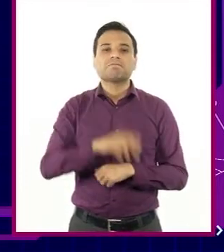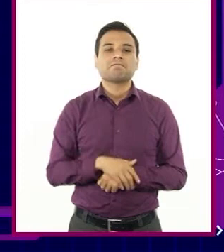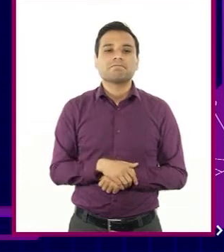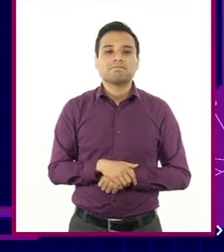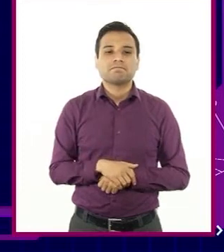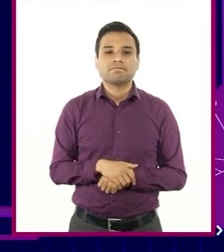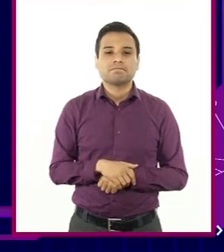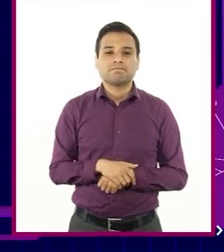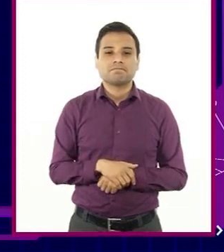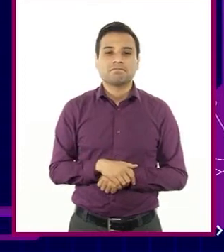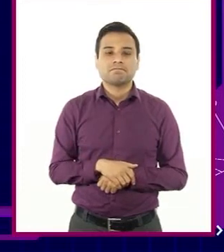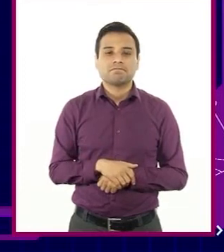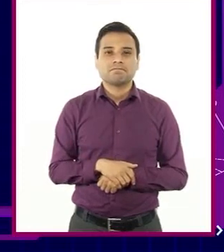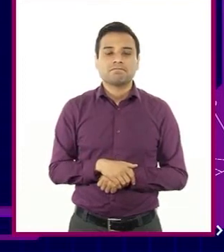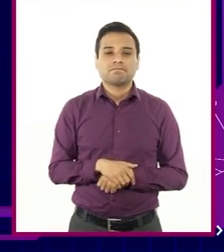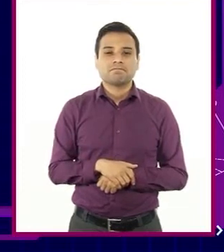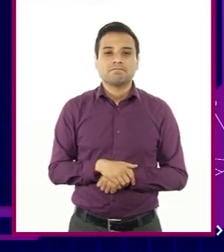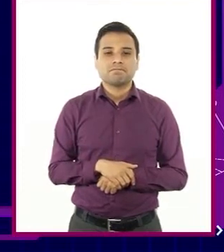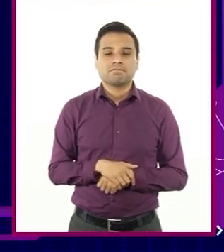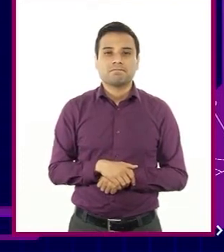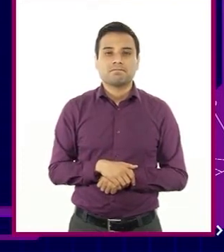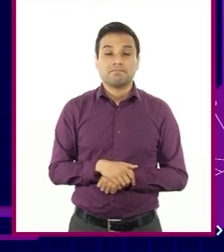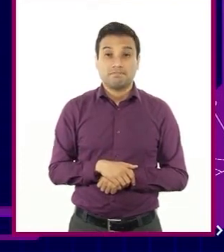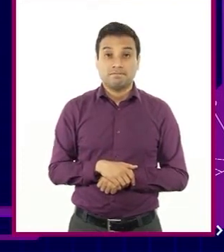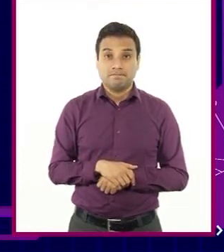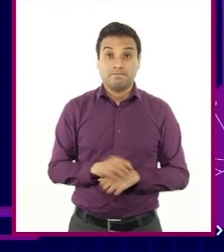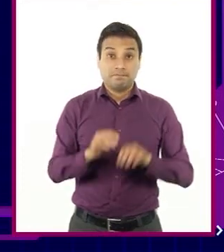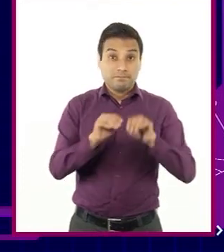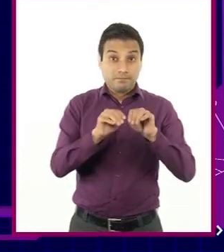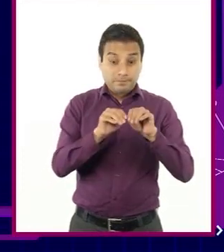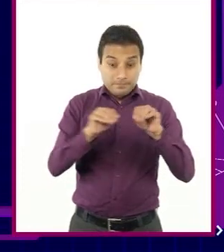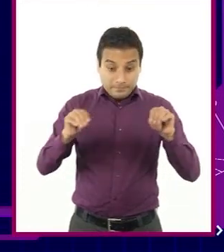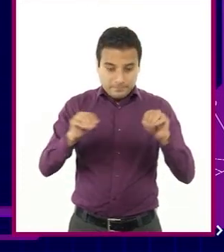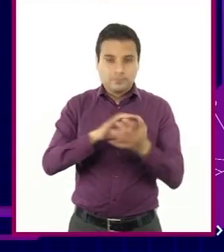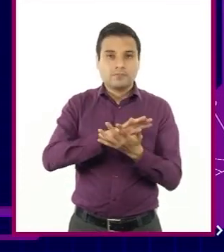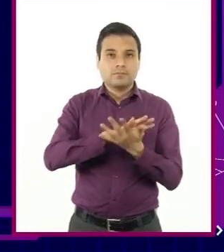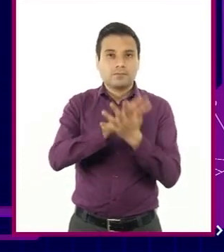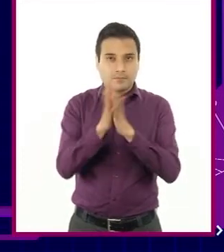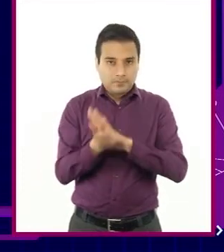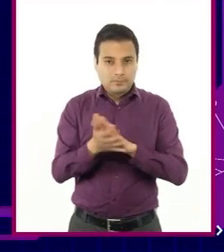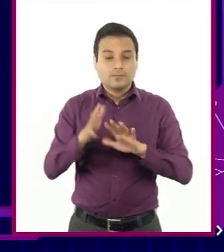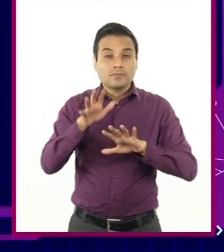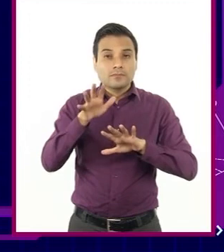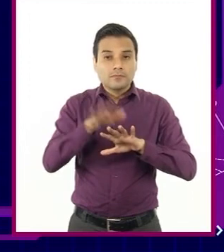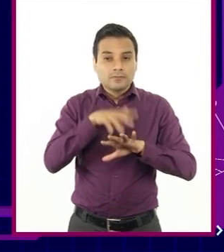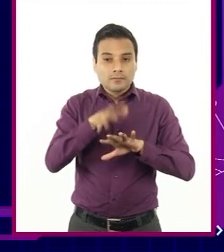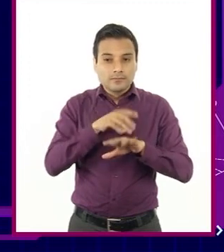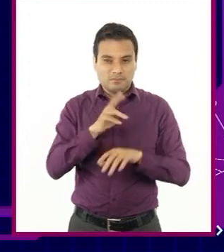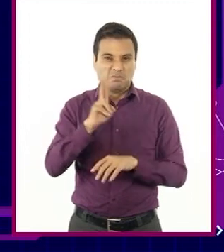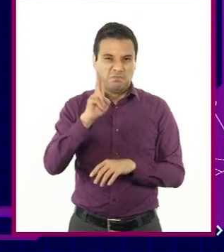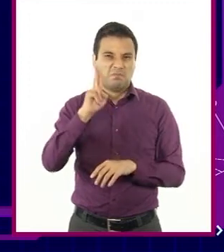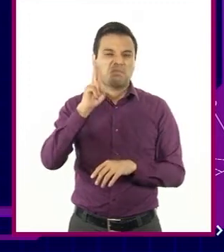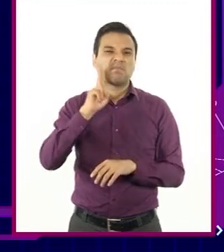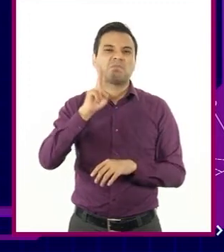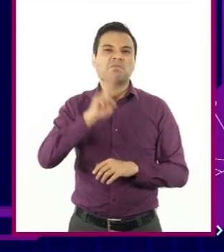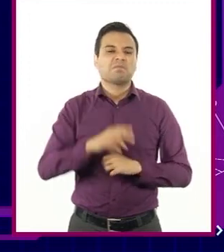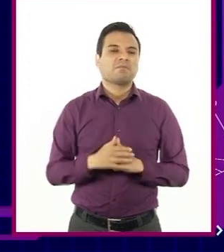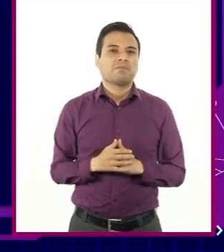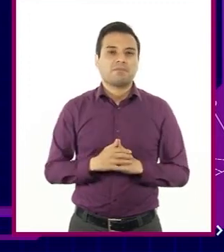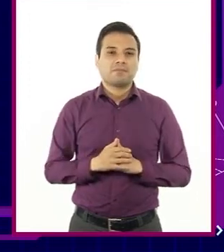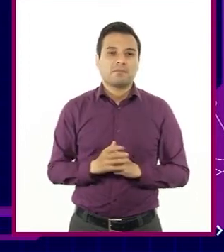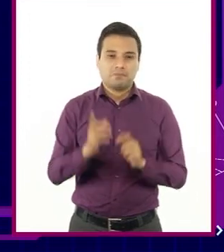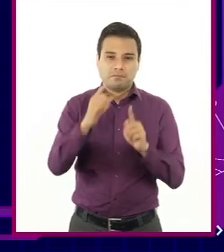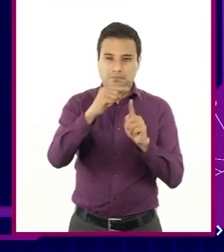591.300 metros, distancia entre esas dos ciudades, a pies, utilizando el factor de conversión de la tabla. Dividimos